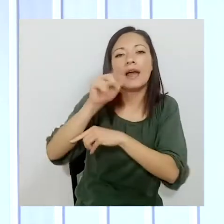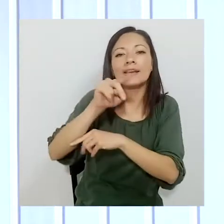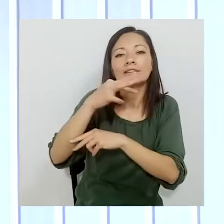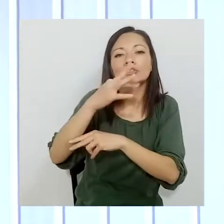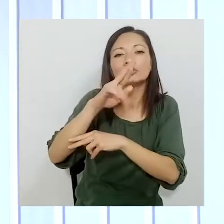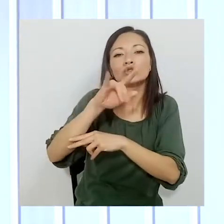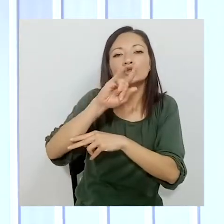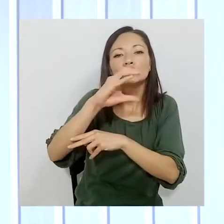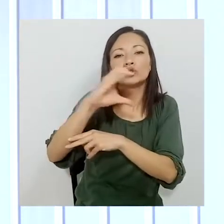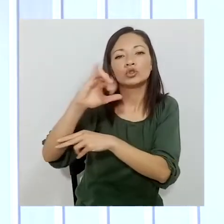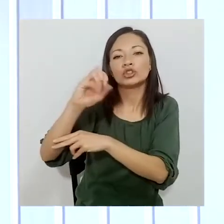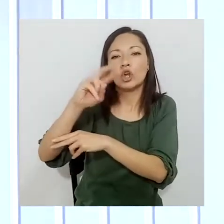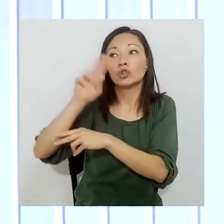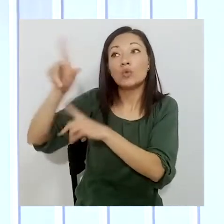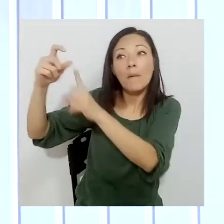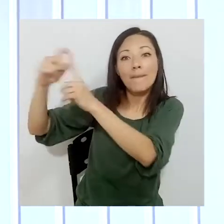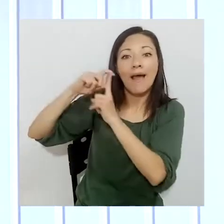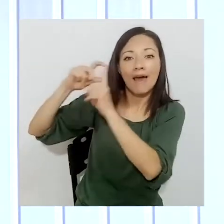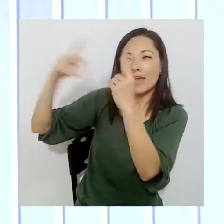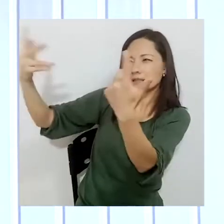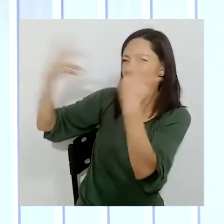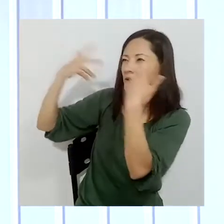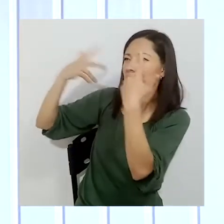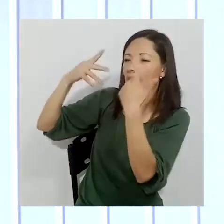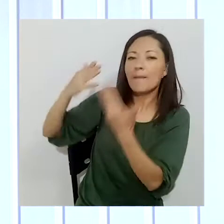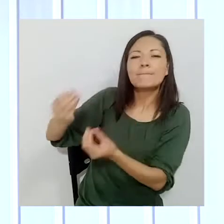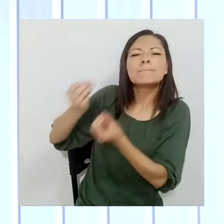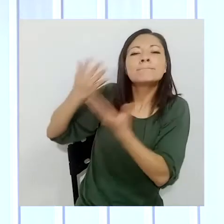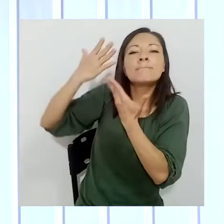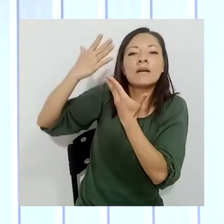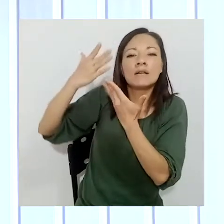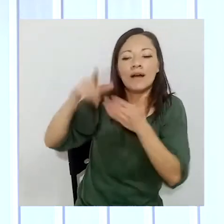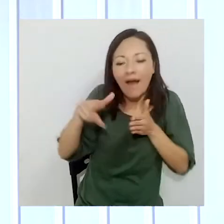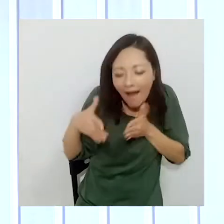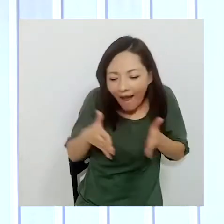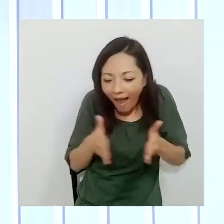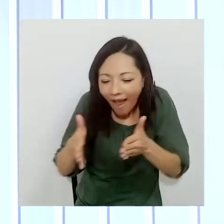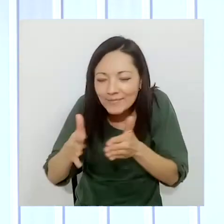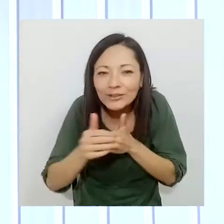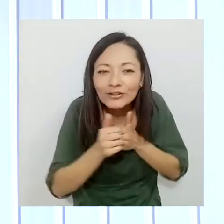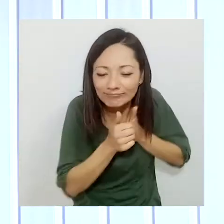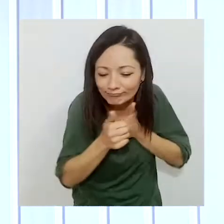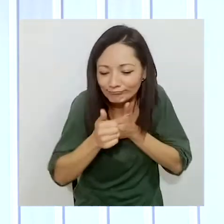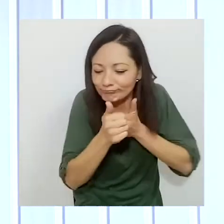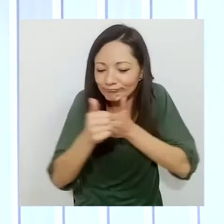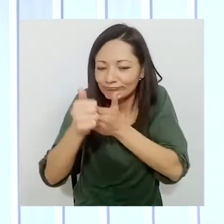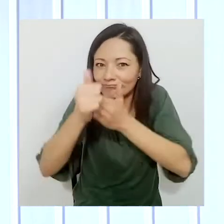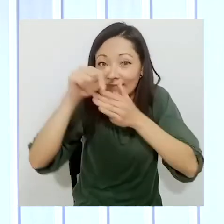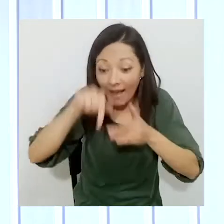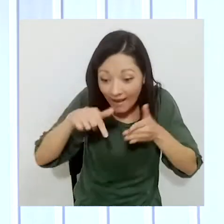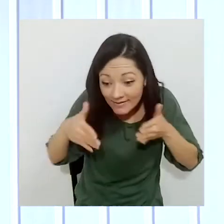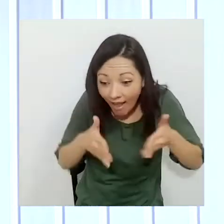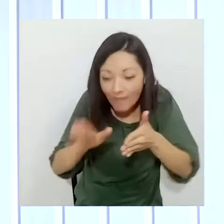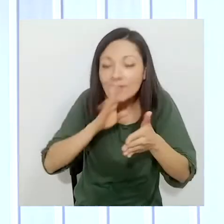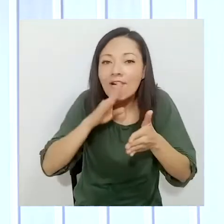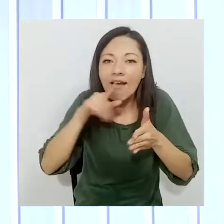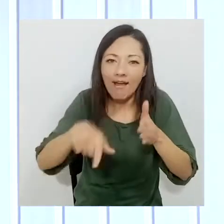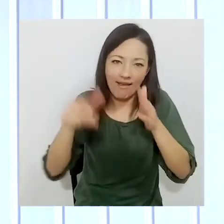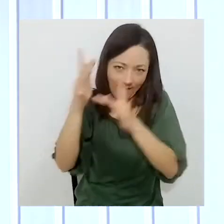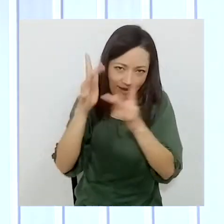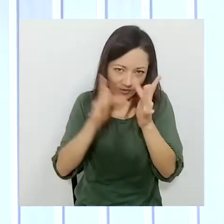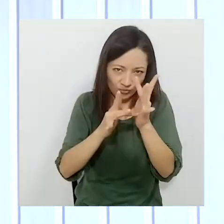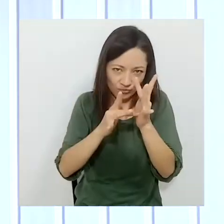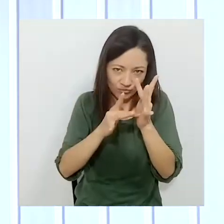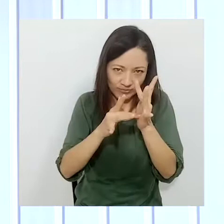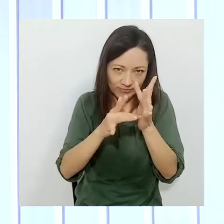lo que nos sirve es llevarnos al camino. Y una vez nosotros nos hemos encontrado en el camino, tenemos dos ventajas. Uno, Jesús